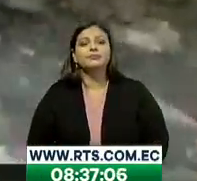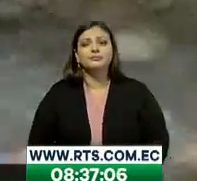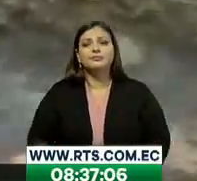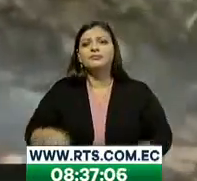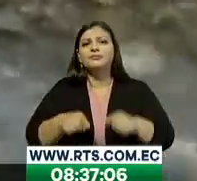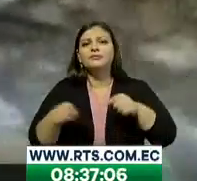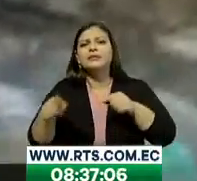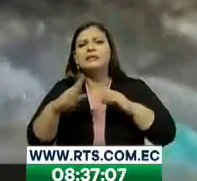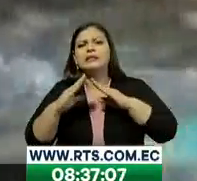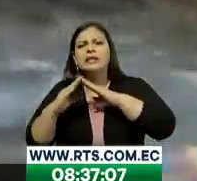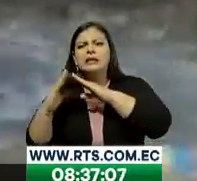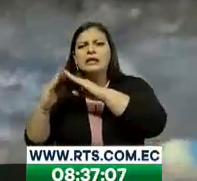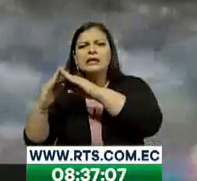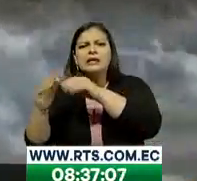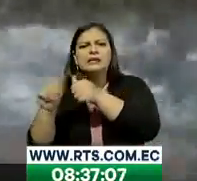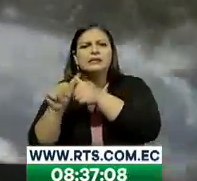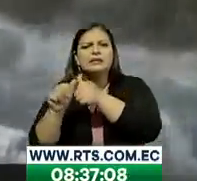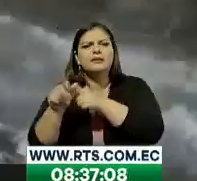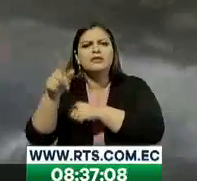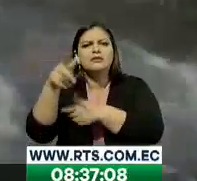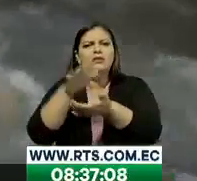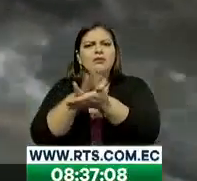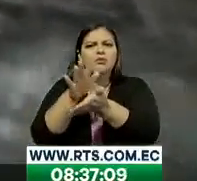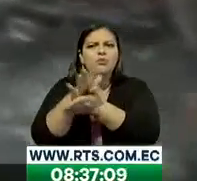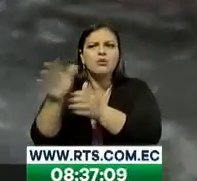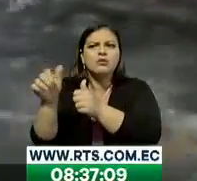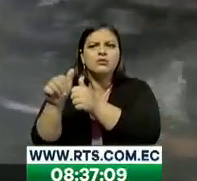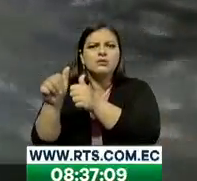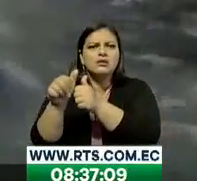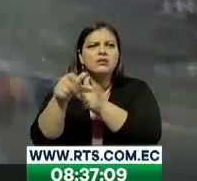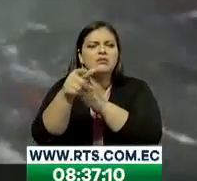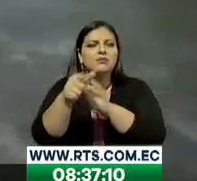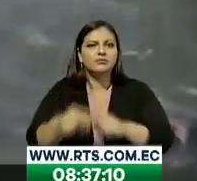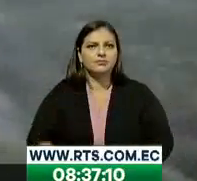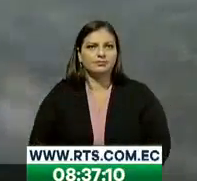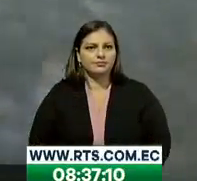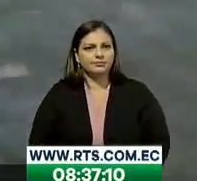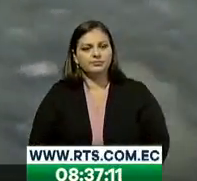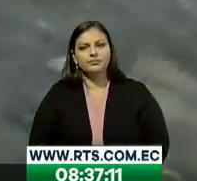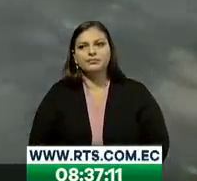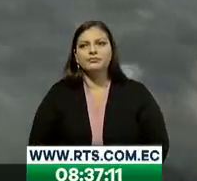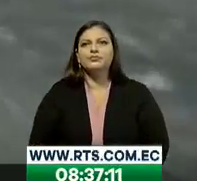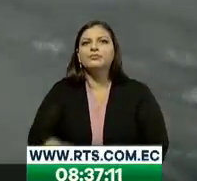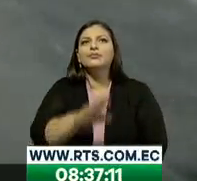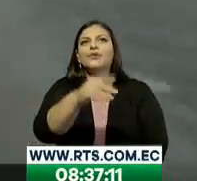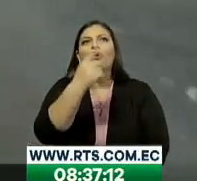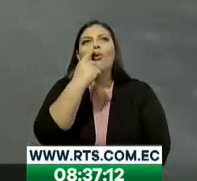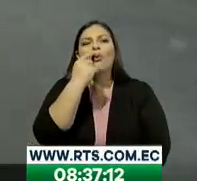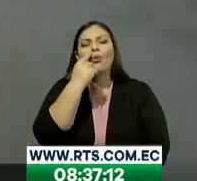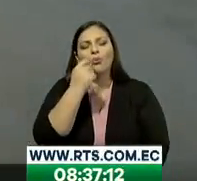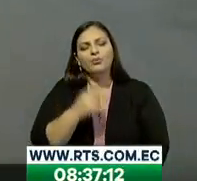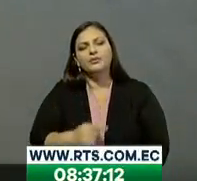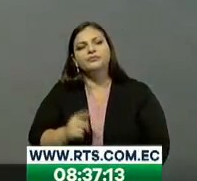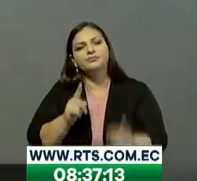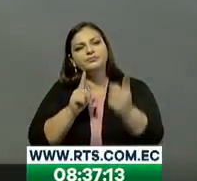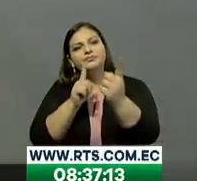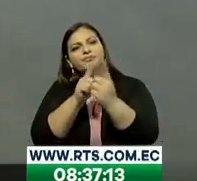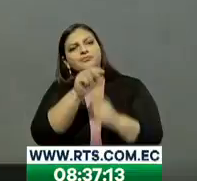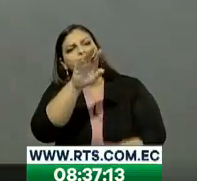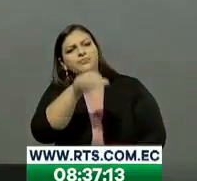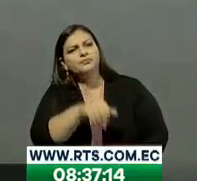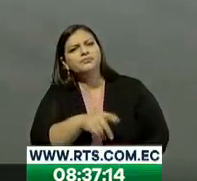casas a patios caballeros su casa el hay aquí veo esta patitos y tenemos ya días con